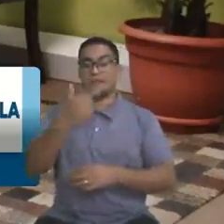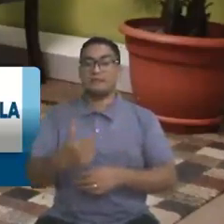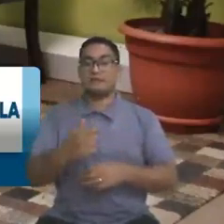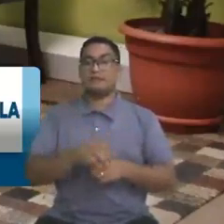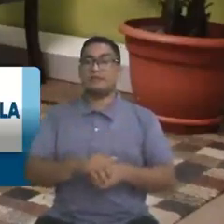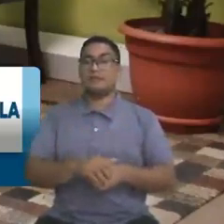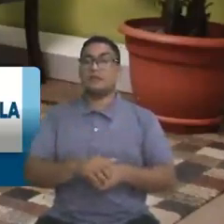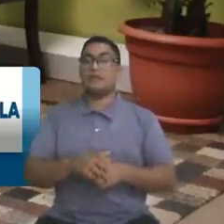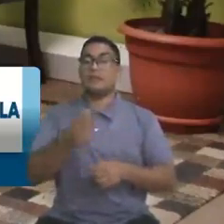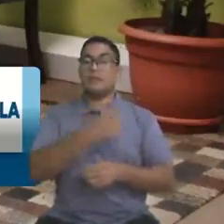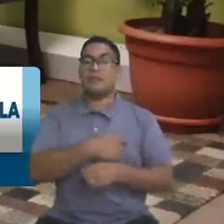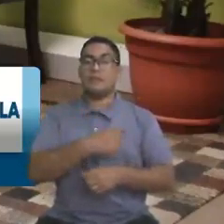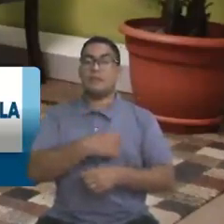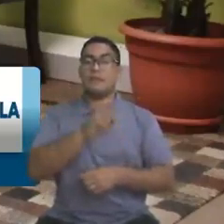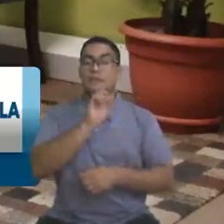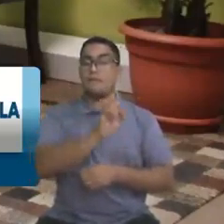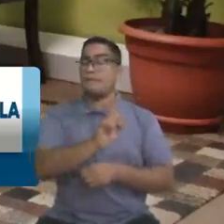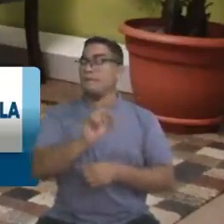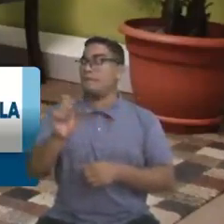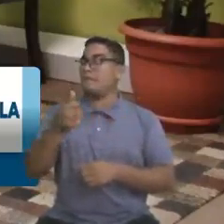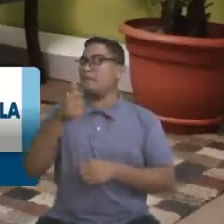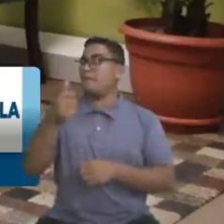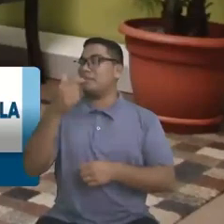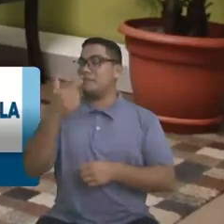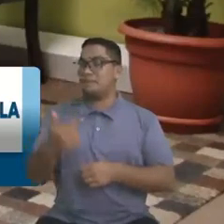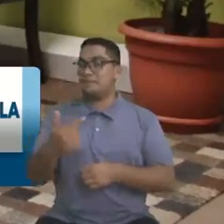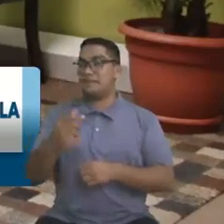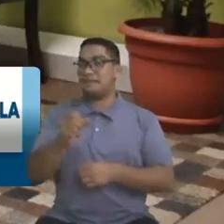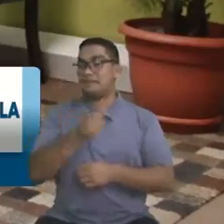más de 133.000